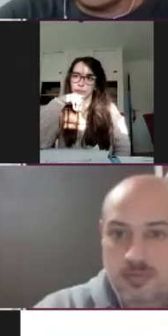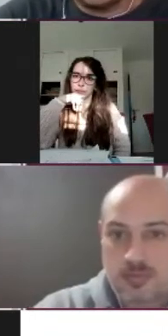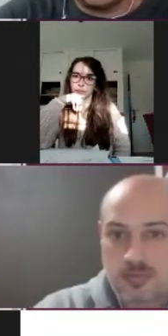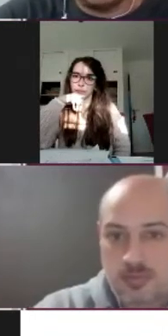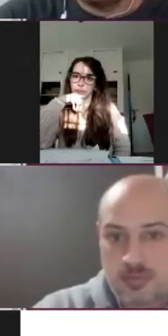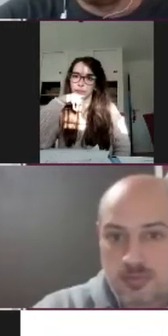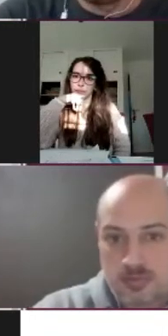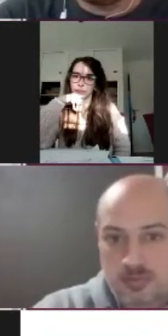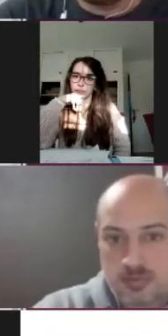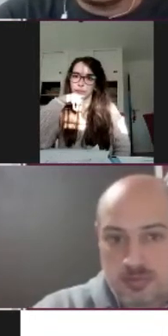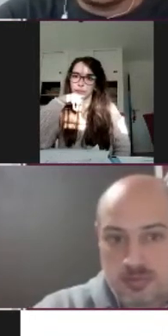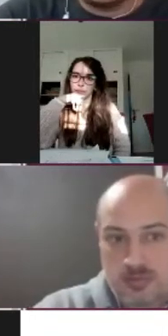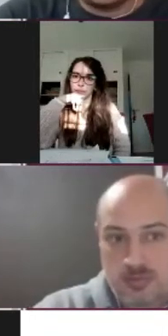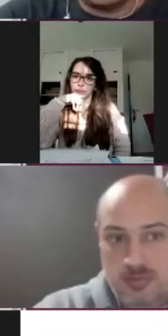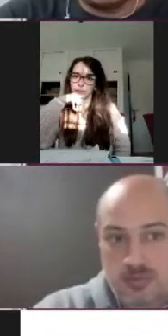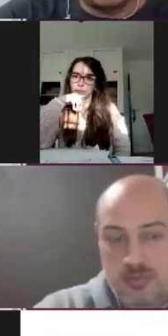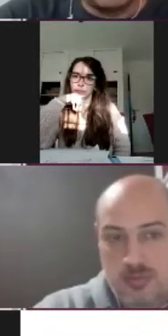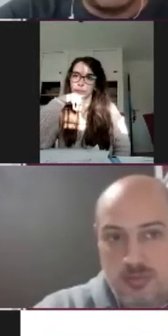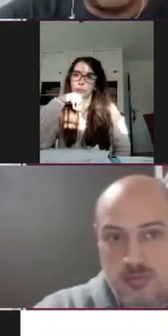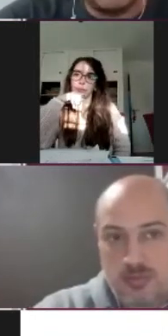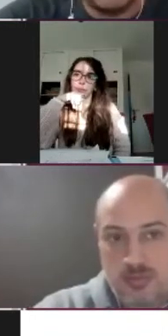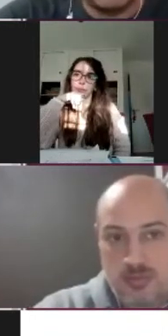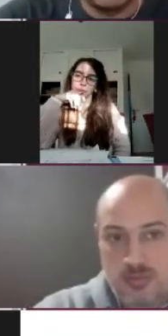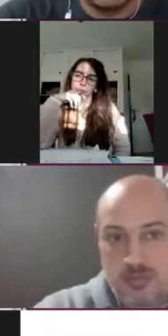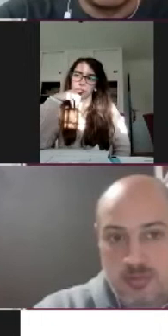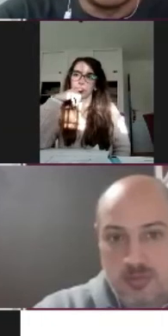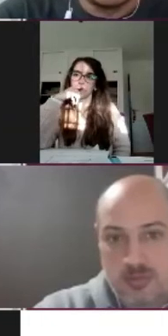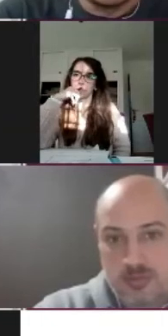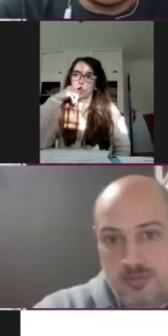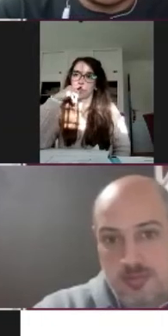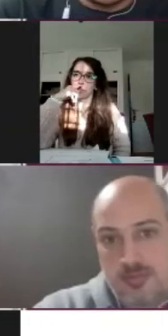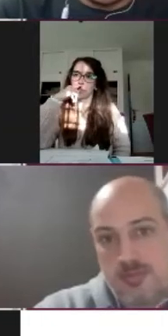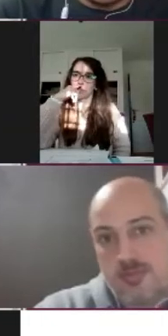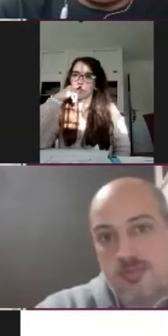que fallece. ¿Ves? Acá dice haber puro